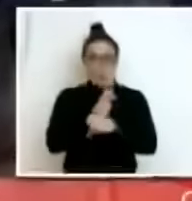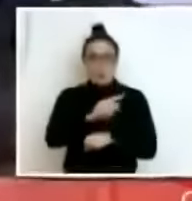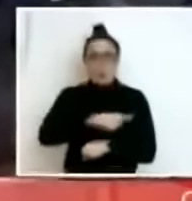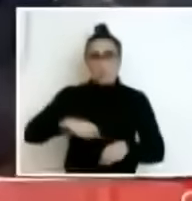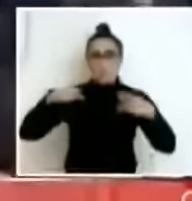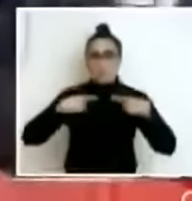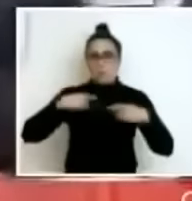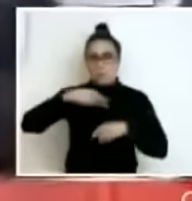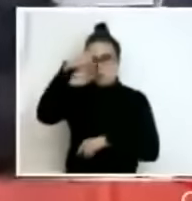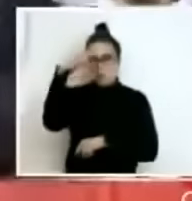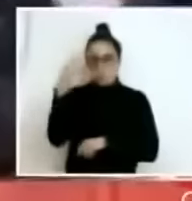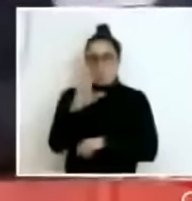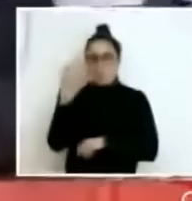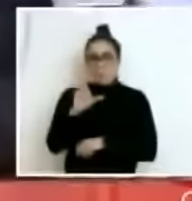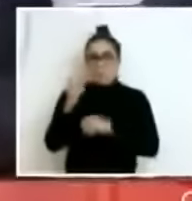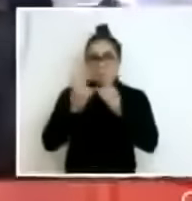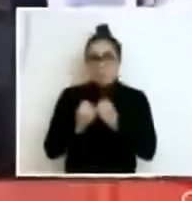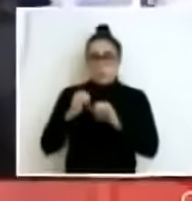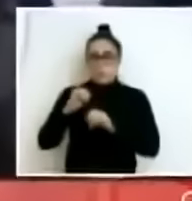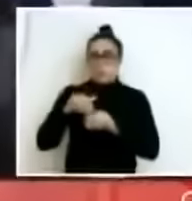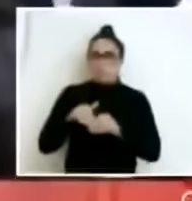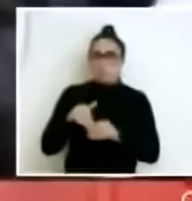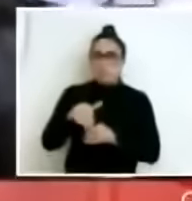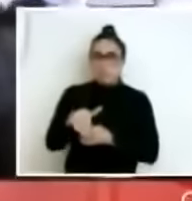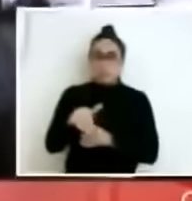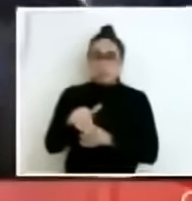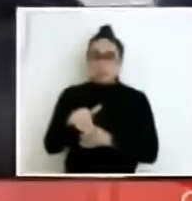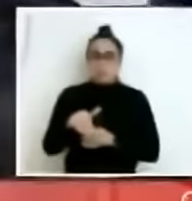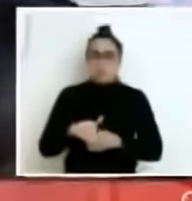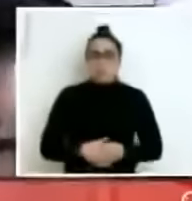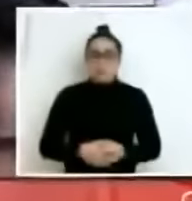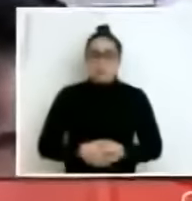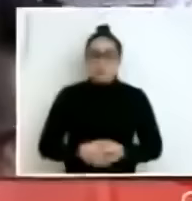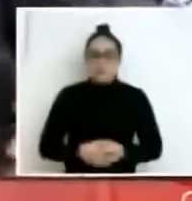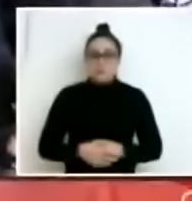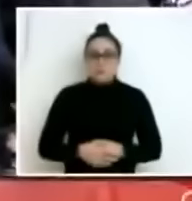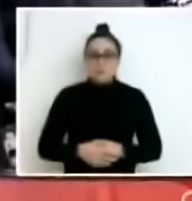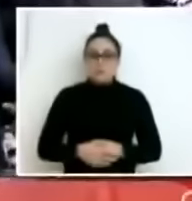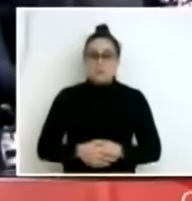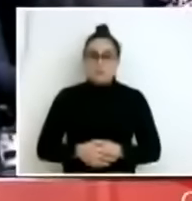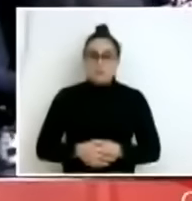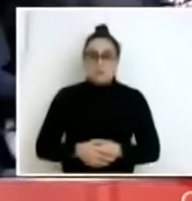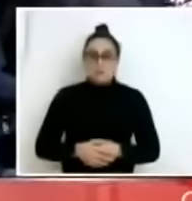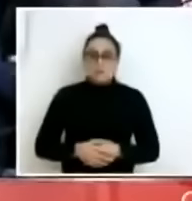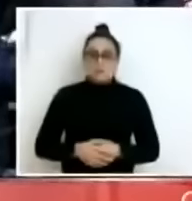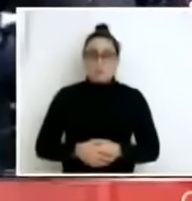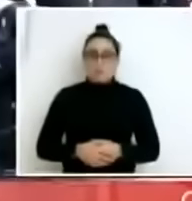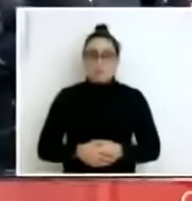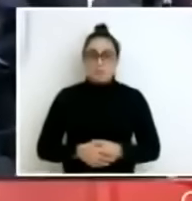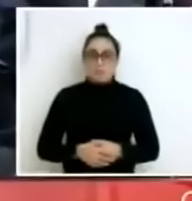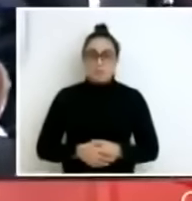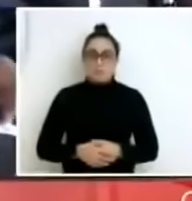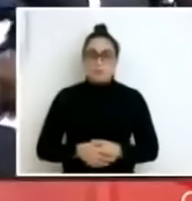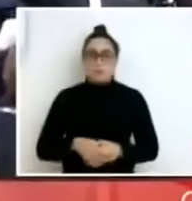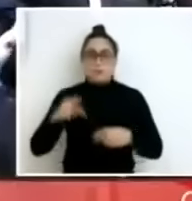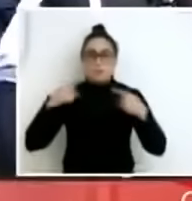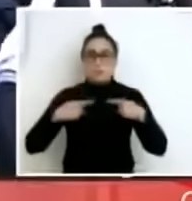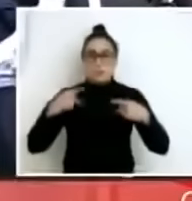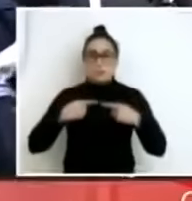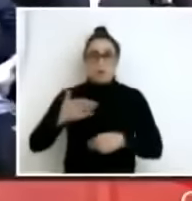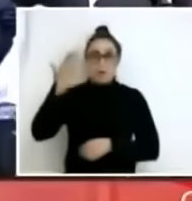constituyó como nación independiente la reforma va la reforma va los